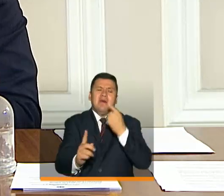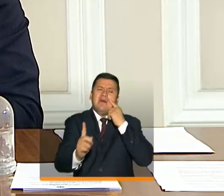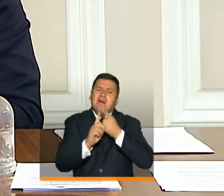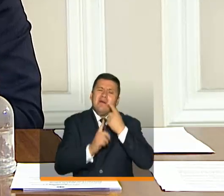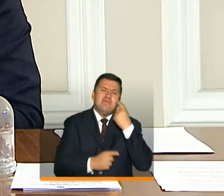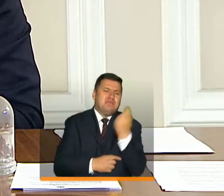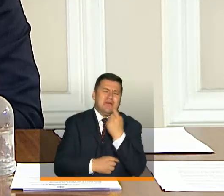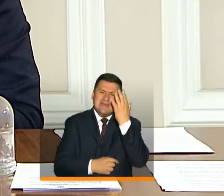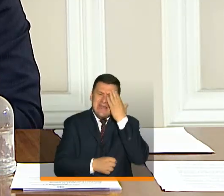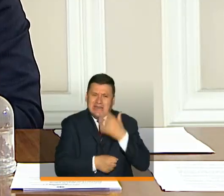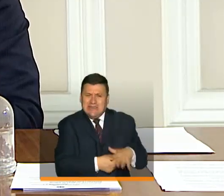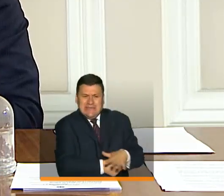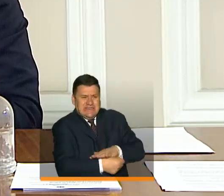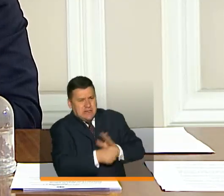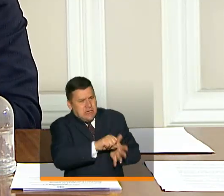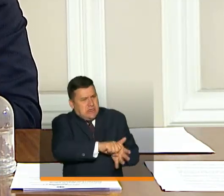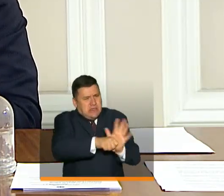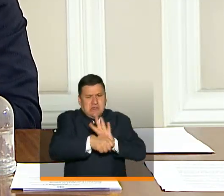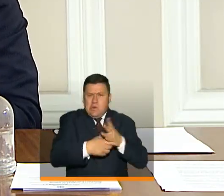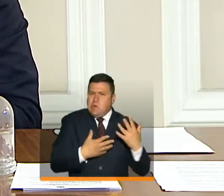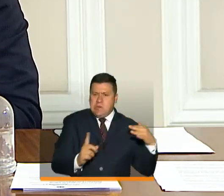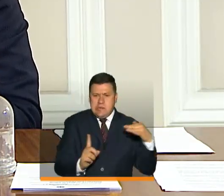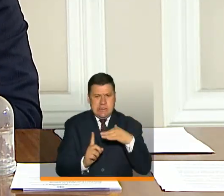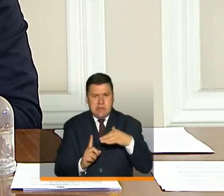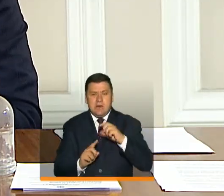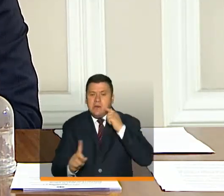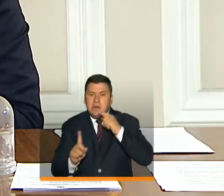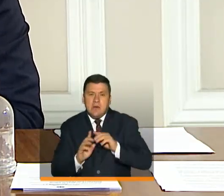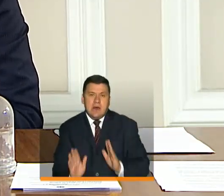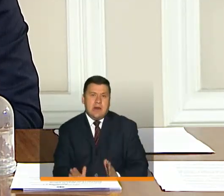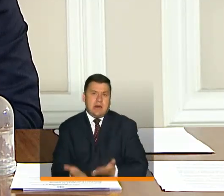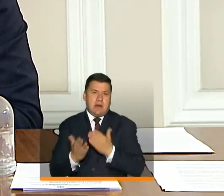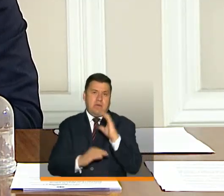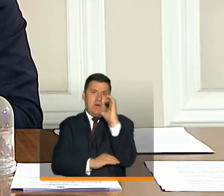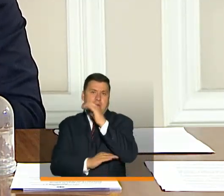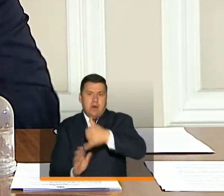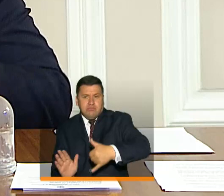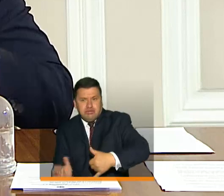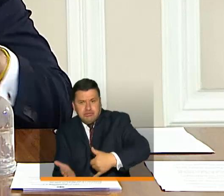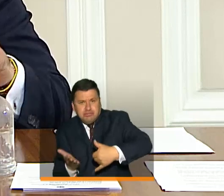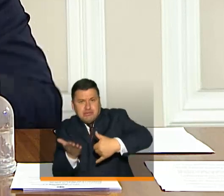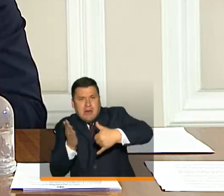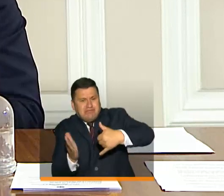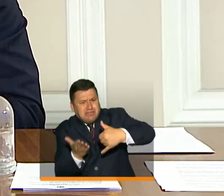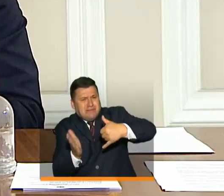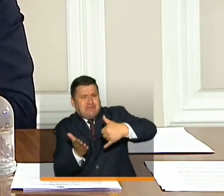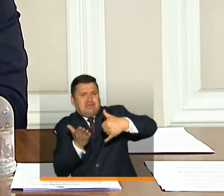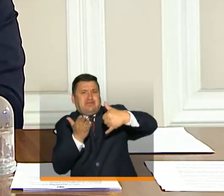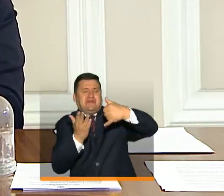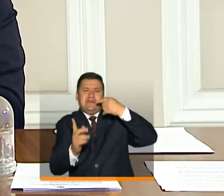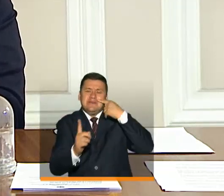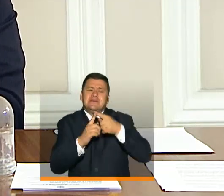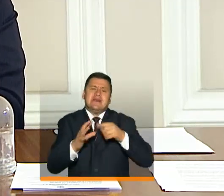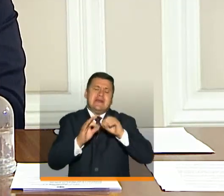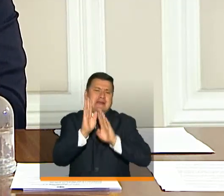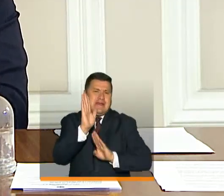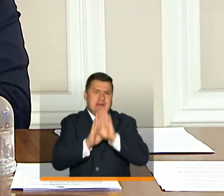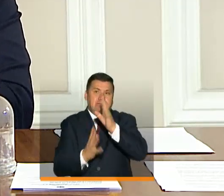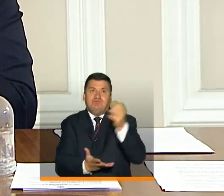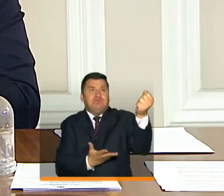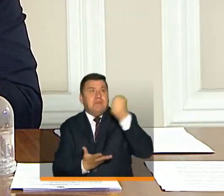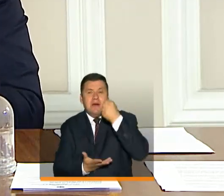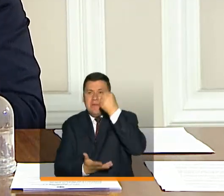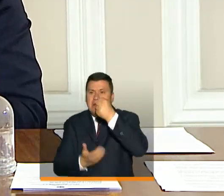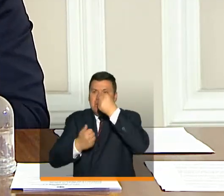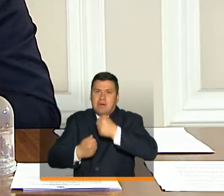en medio de esta pandemia, permitirle al país recuperarse de manera segura, pero también desarrollar importantes